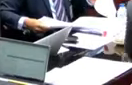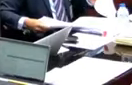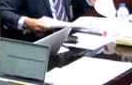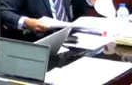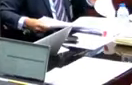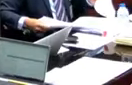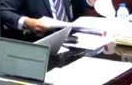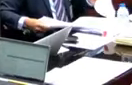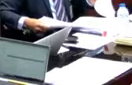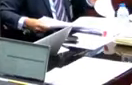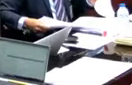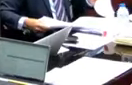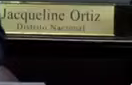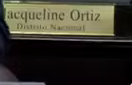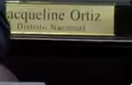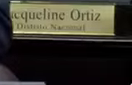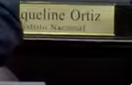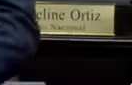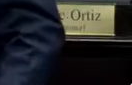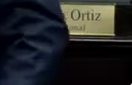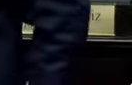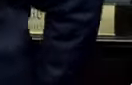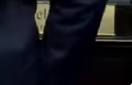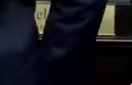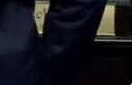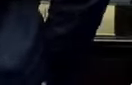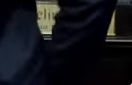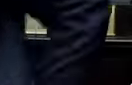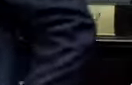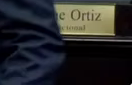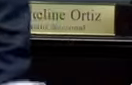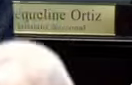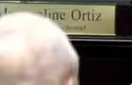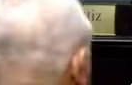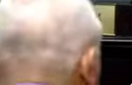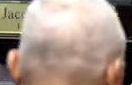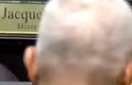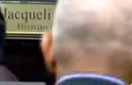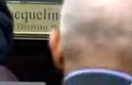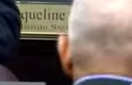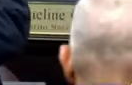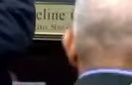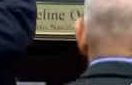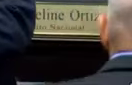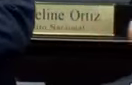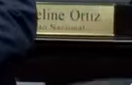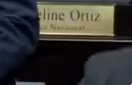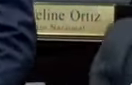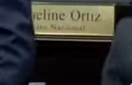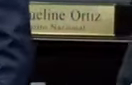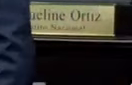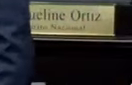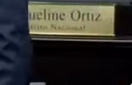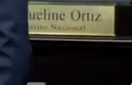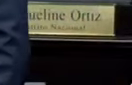Alfredo Pacheco, honorables diputados y diputadas. Nosotros siempre hemos sido críticos